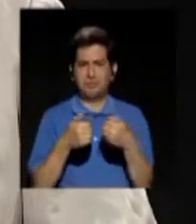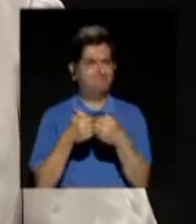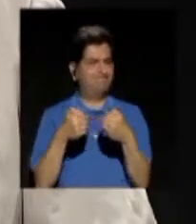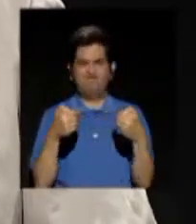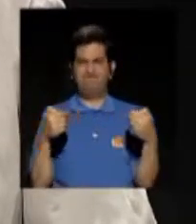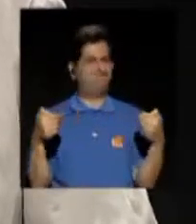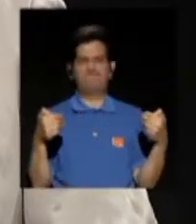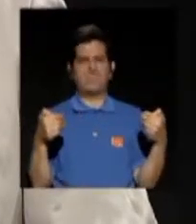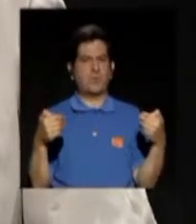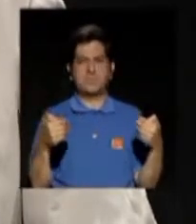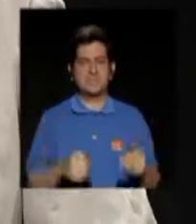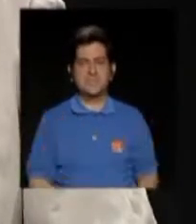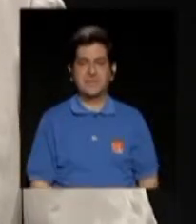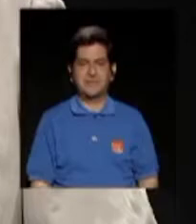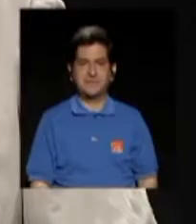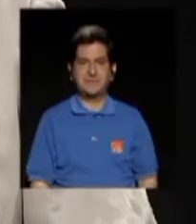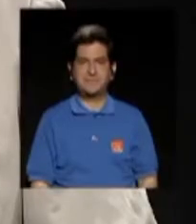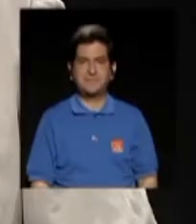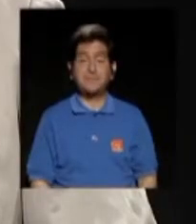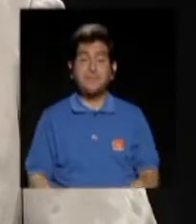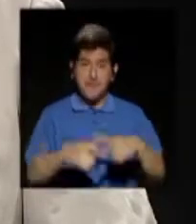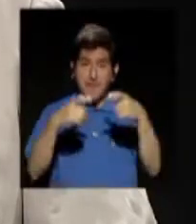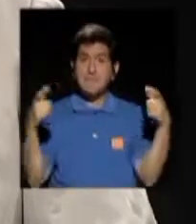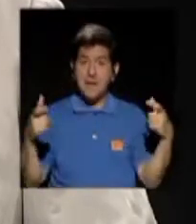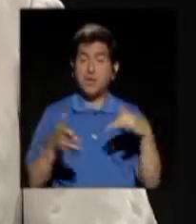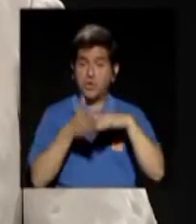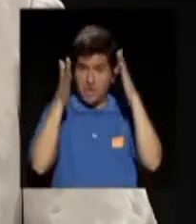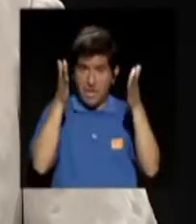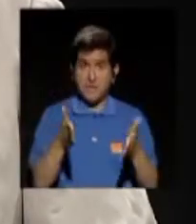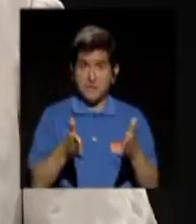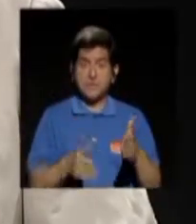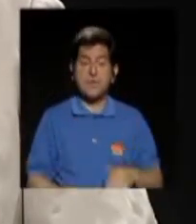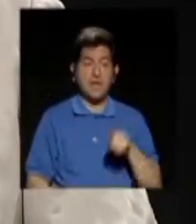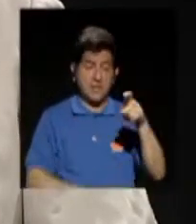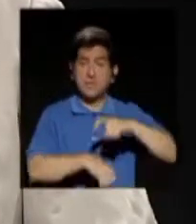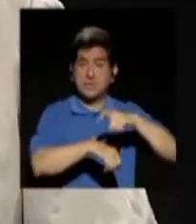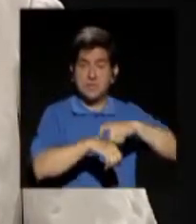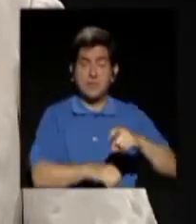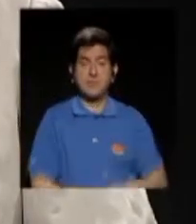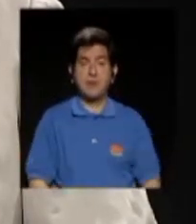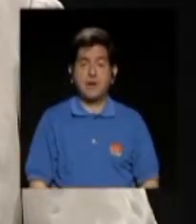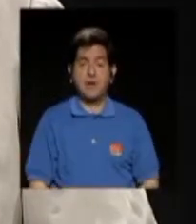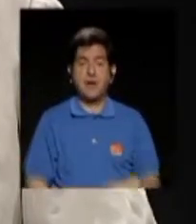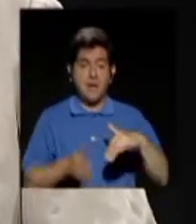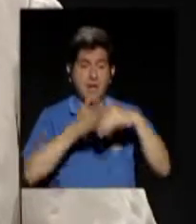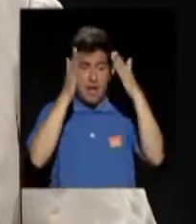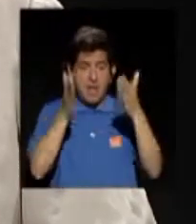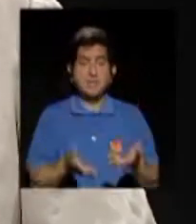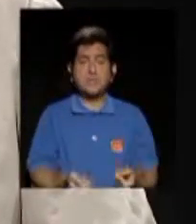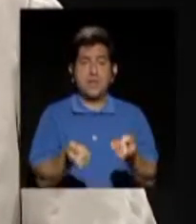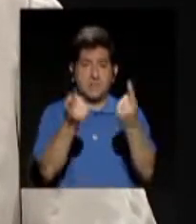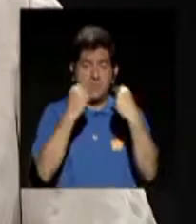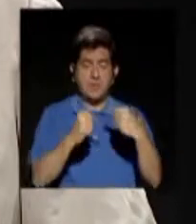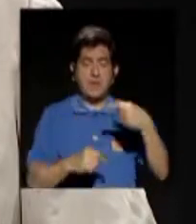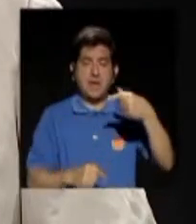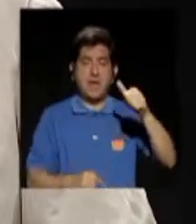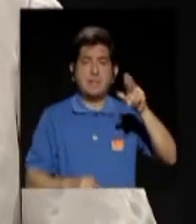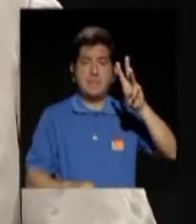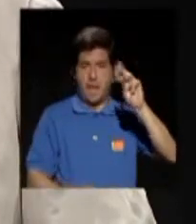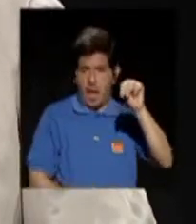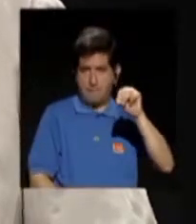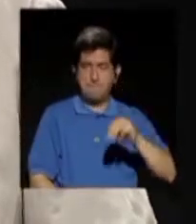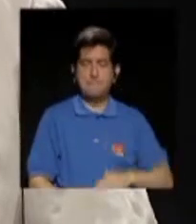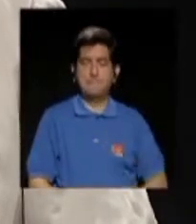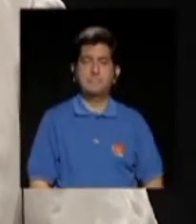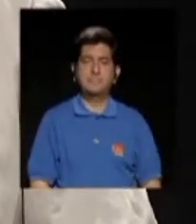de esa norma en la medida en que la mayor parte de los estudiantes de este periodo eran estudiantes que procedían de la gran área metropolitana,